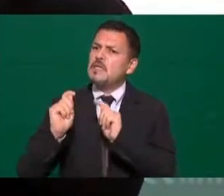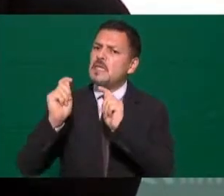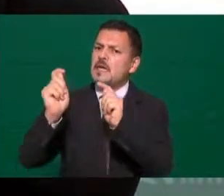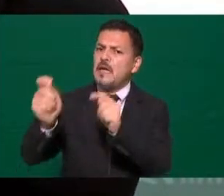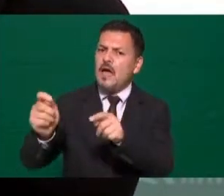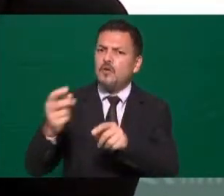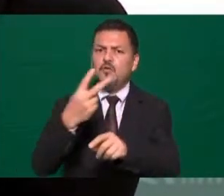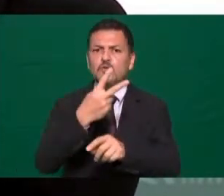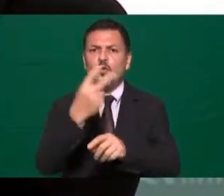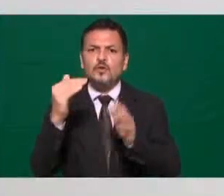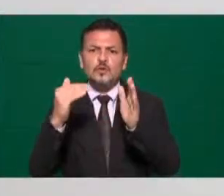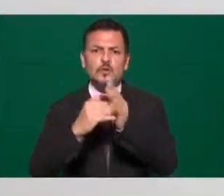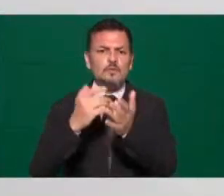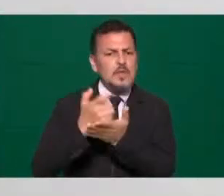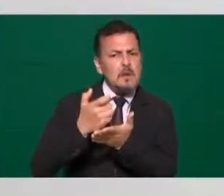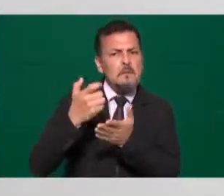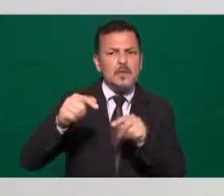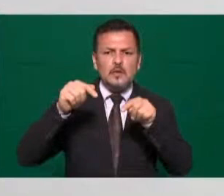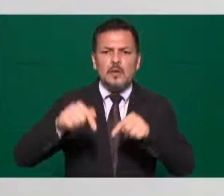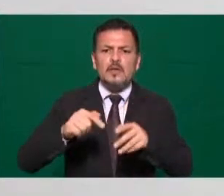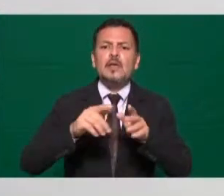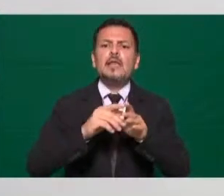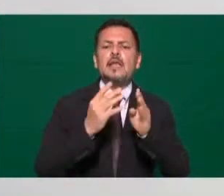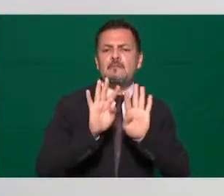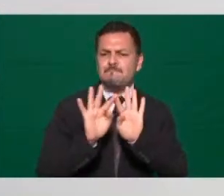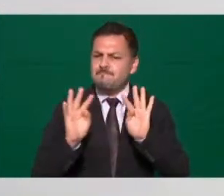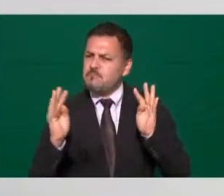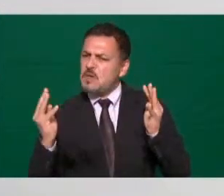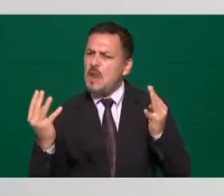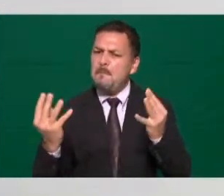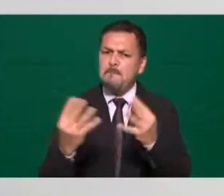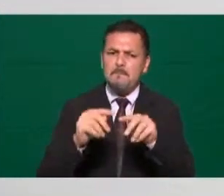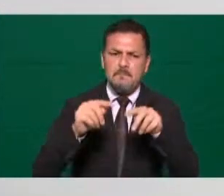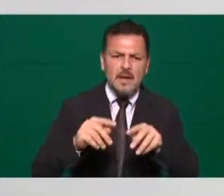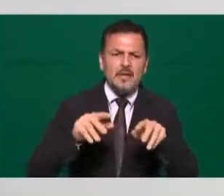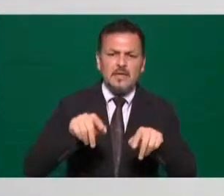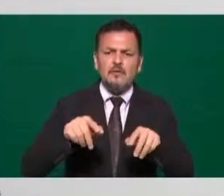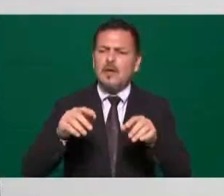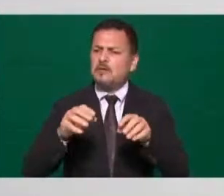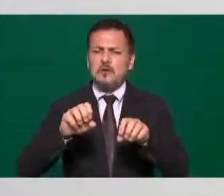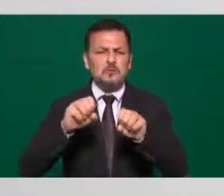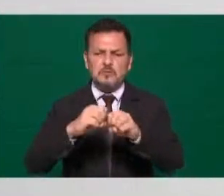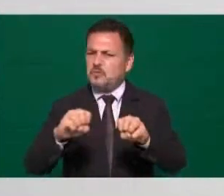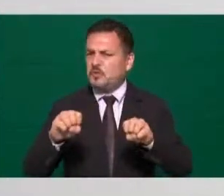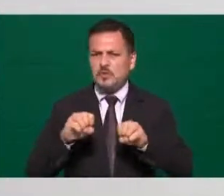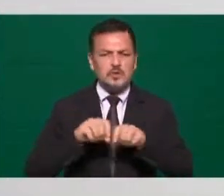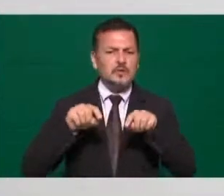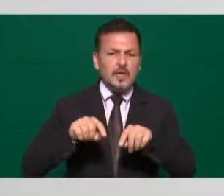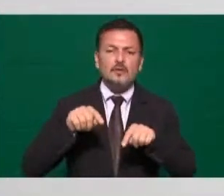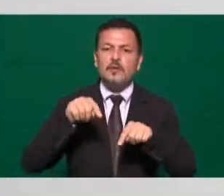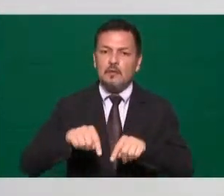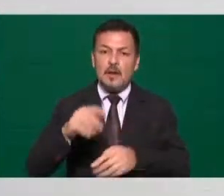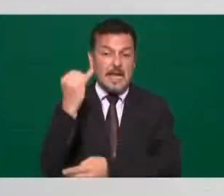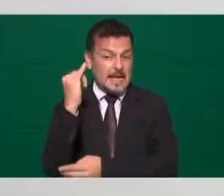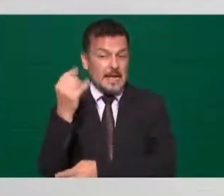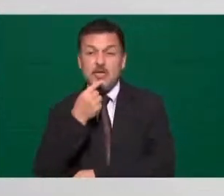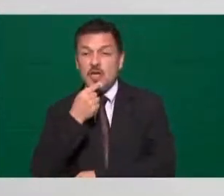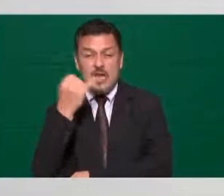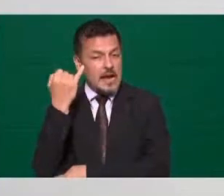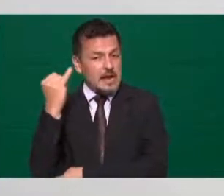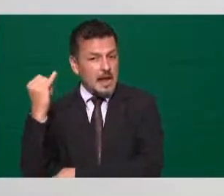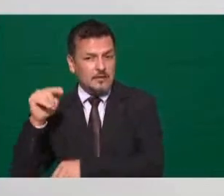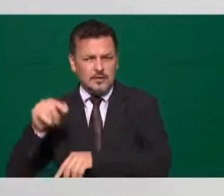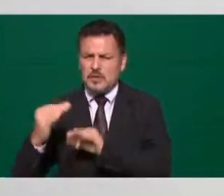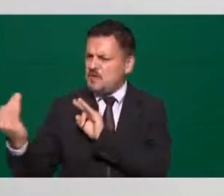pesos, con los que se construyó la barda perimetral y se colocó los 7 en 5 salones, y en el preescolar, que está